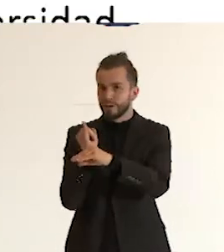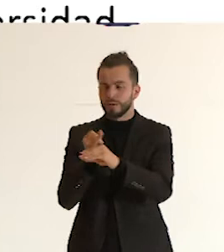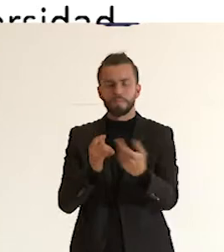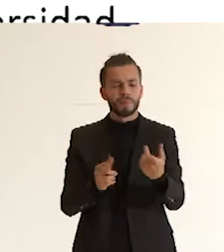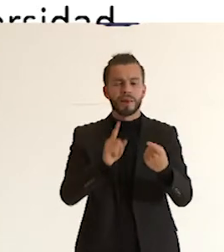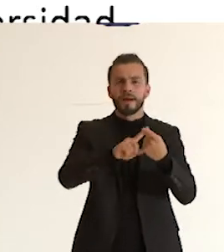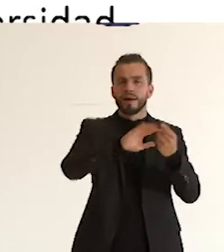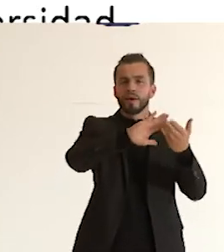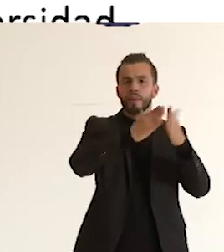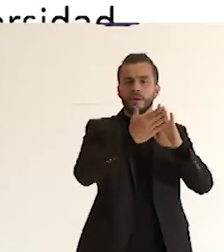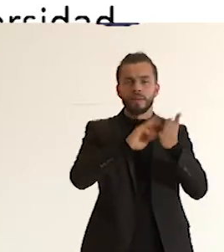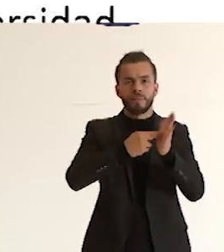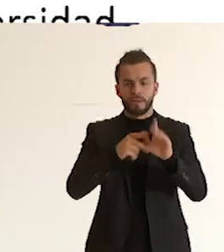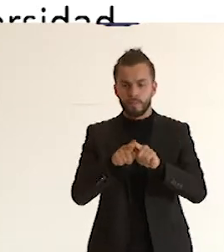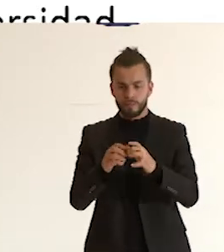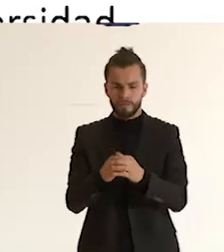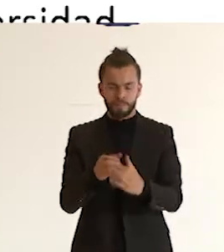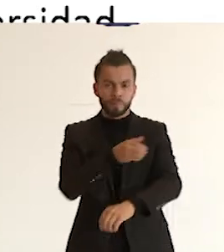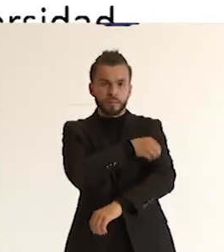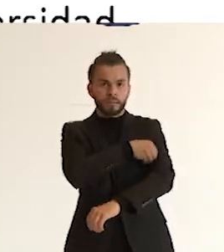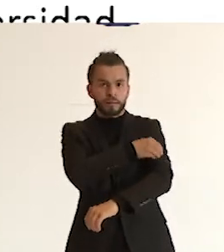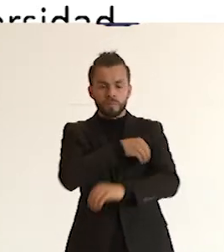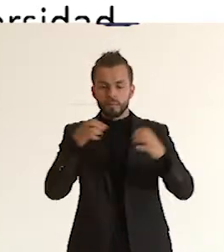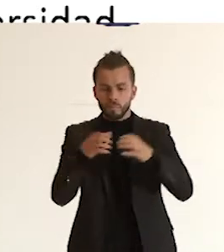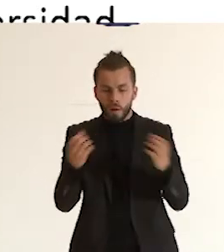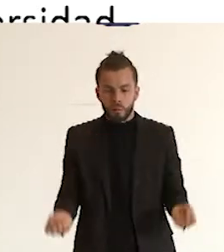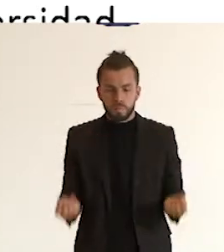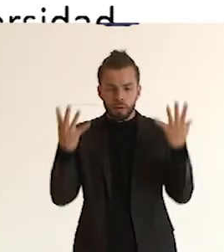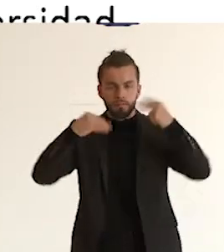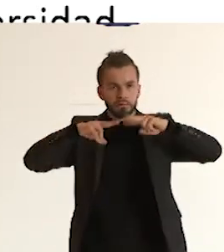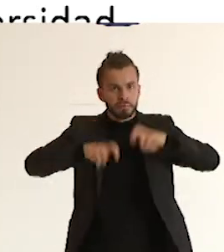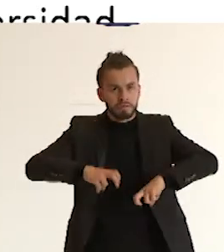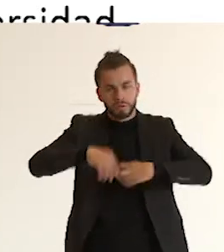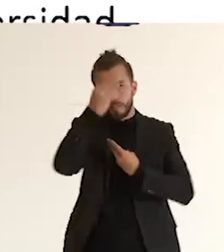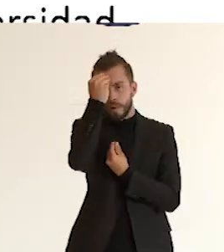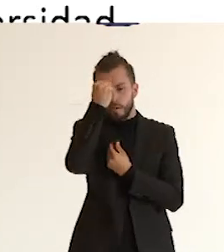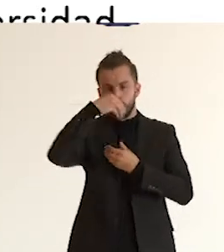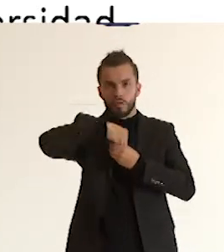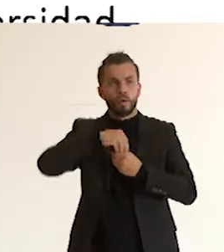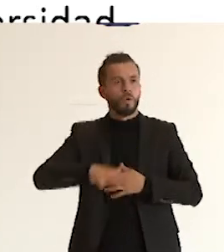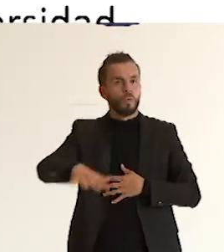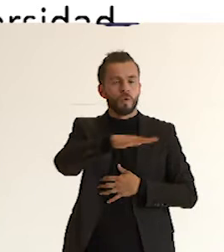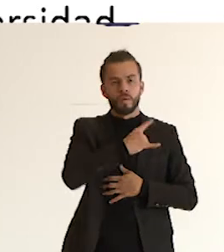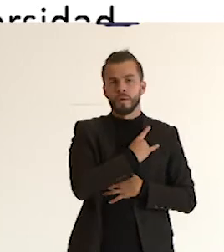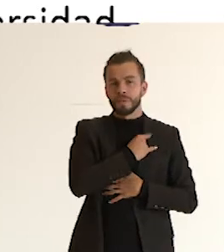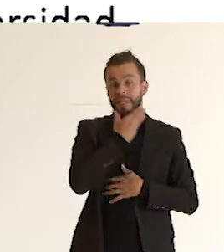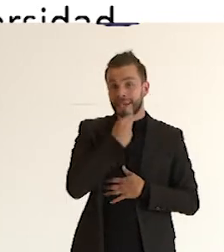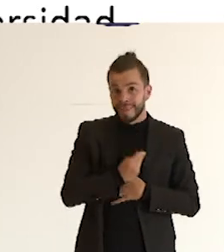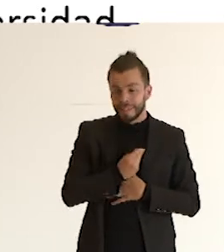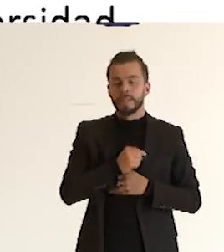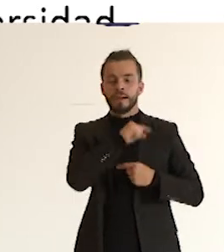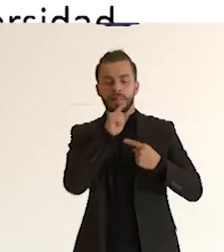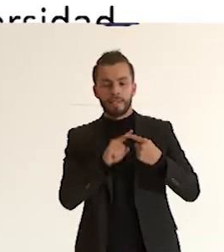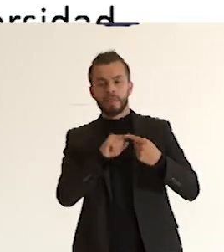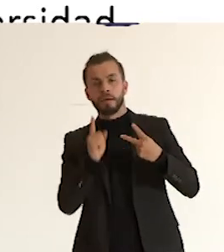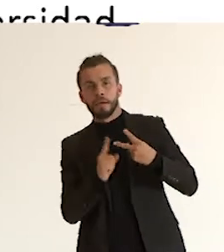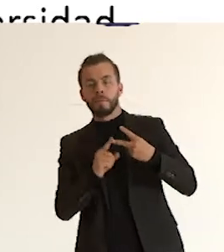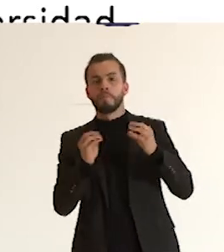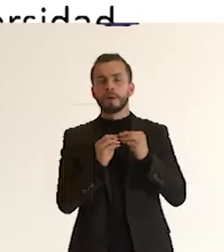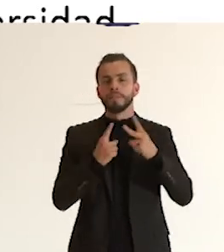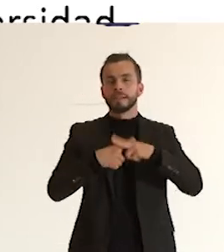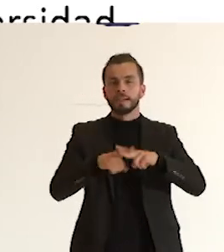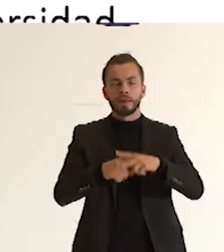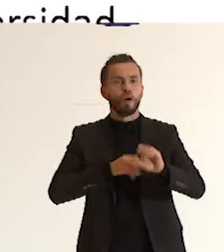con la participación en un comité que formuló unos valores de la universidad hemos hecho talleres para la apropiación